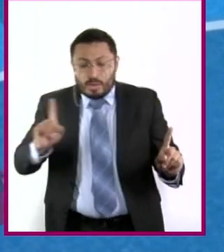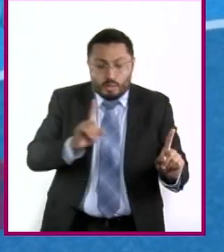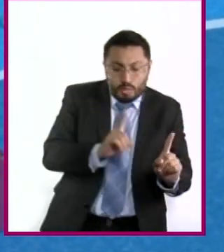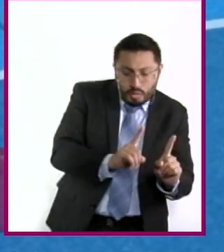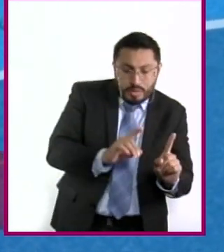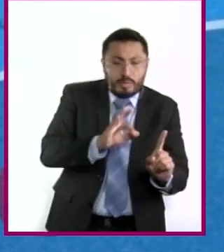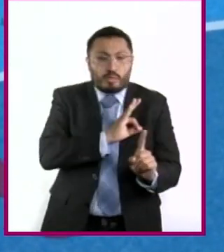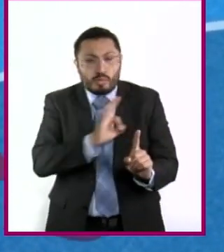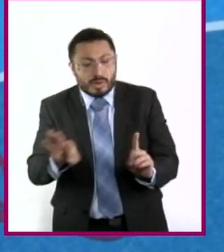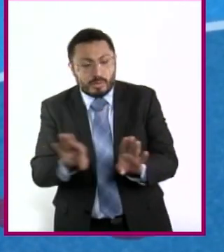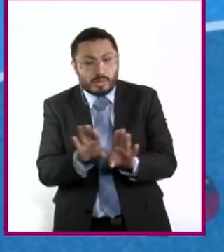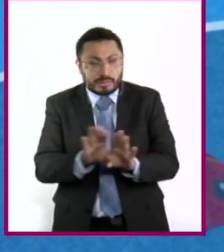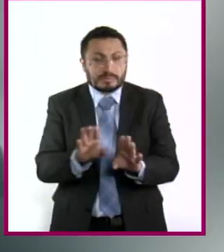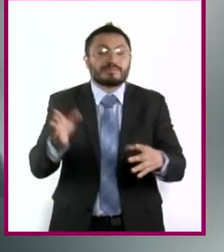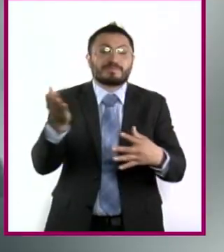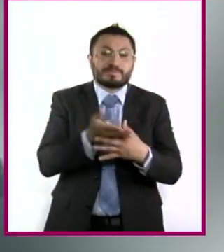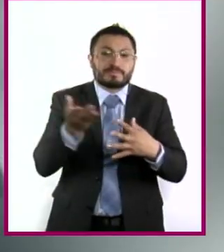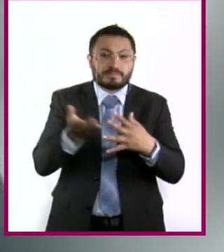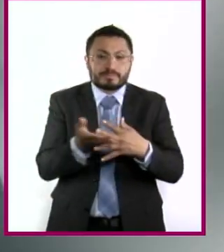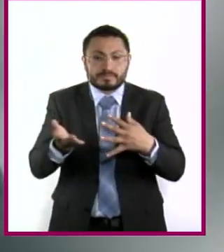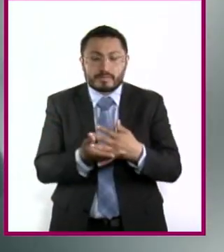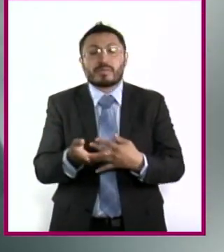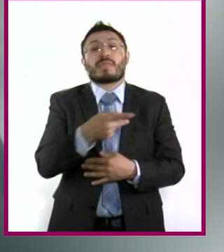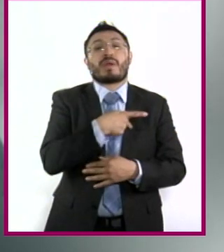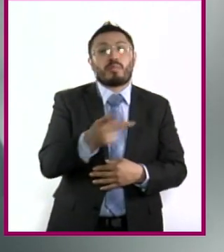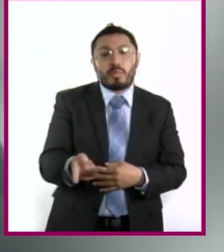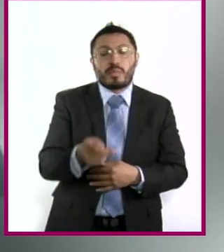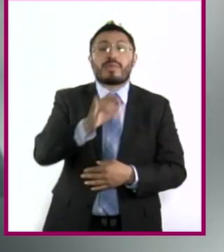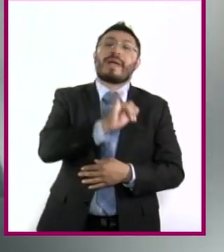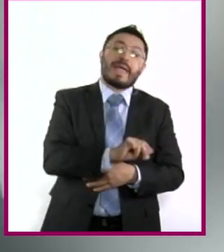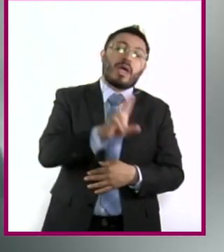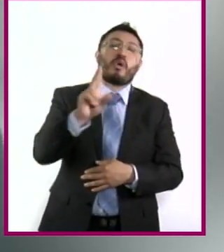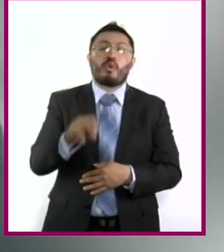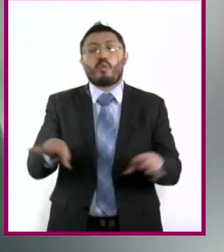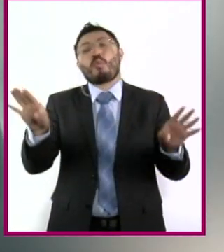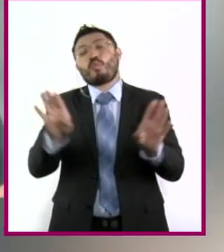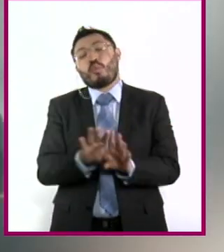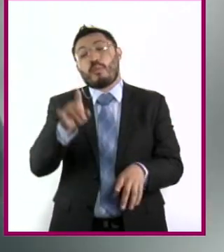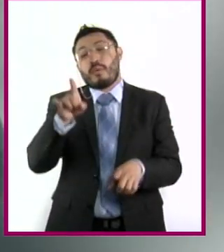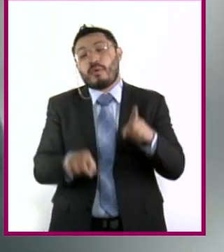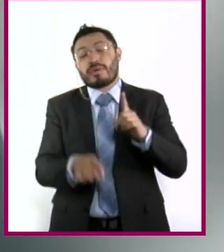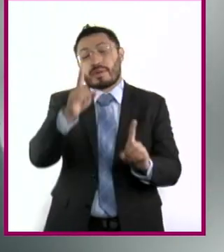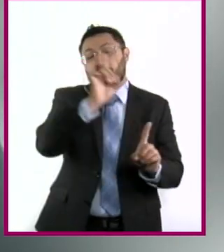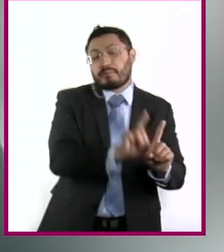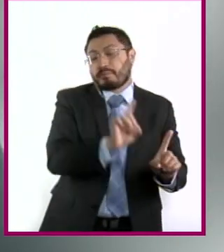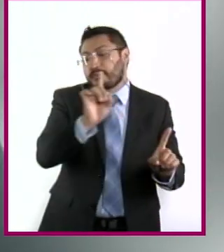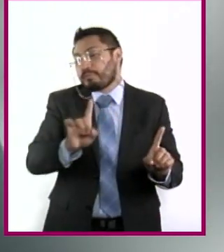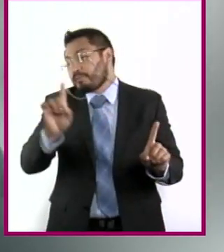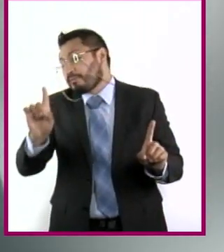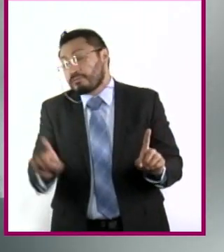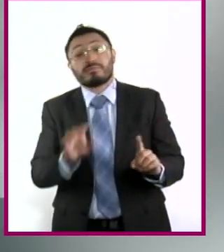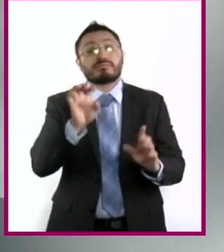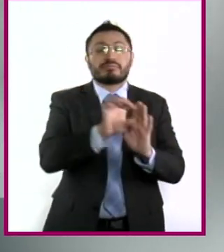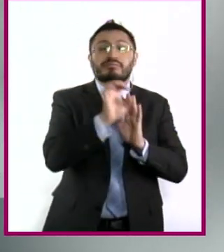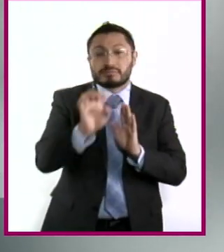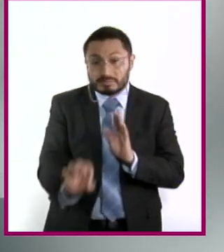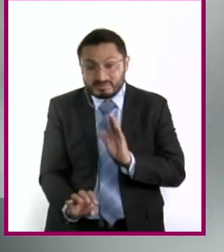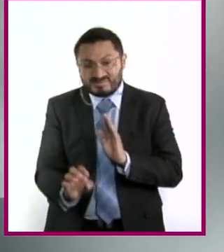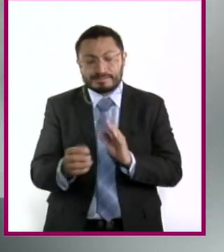caracterizarlo como si es pobre o está en situación de pobreza o no lo es. En ese caso, uno de los ejemplos de los umbrales